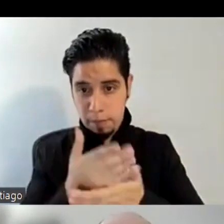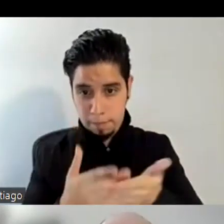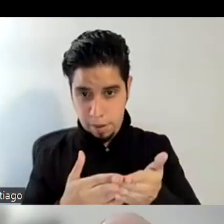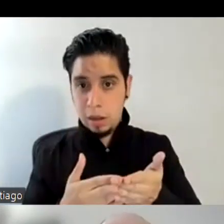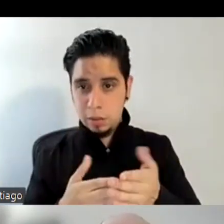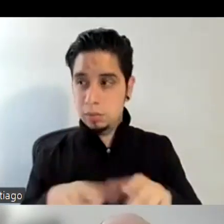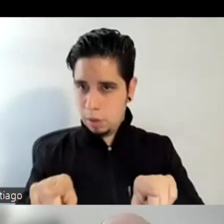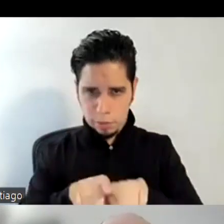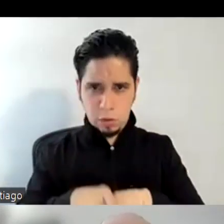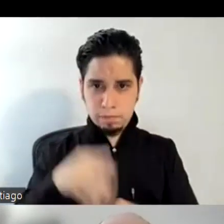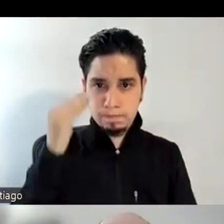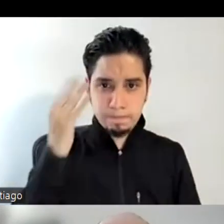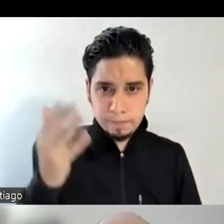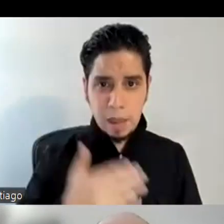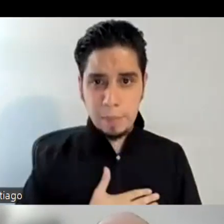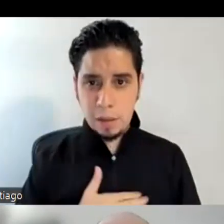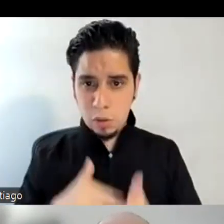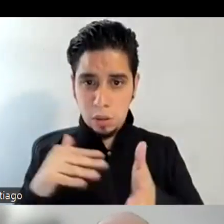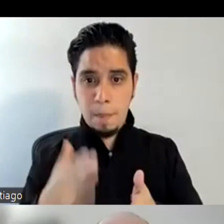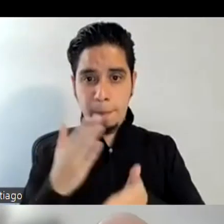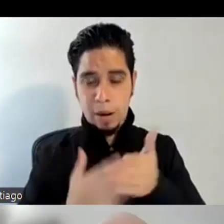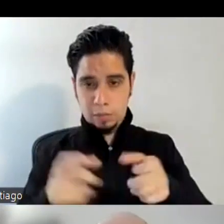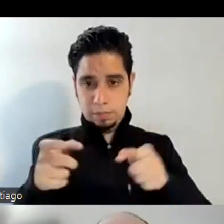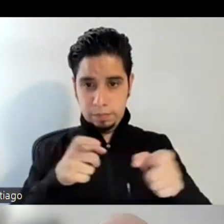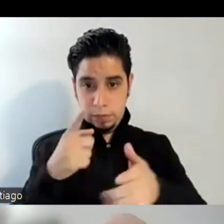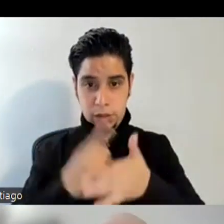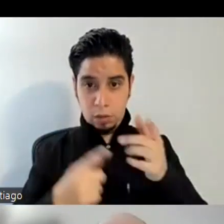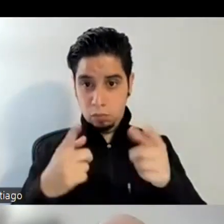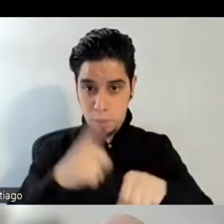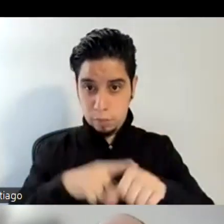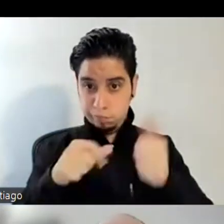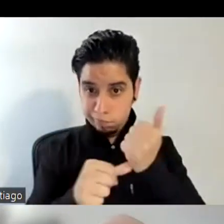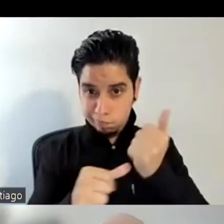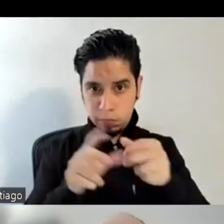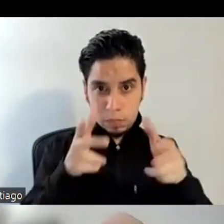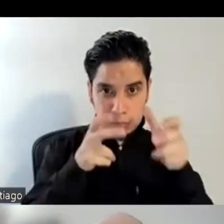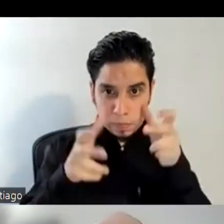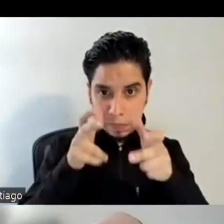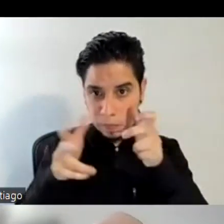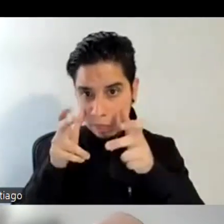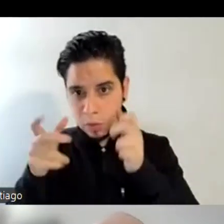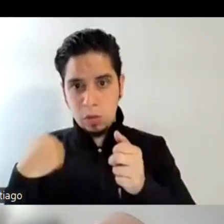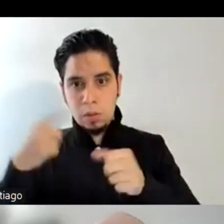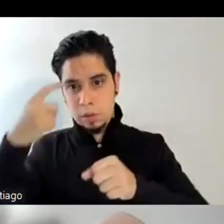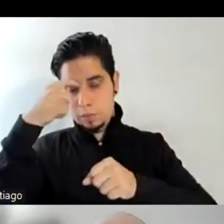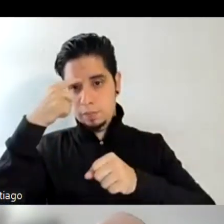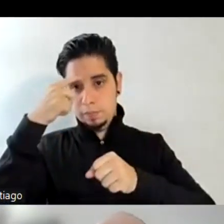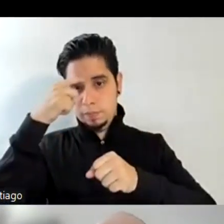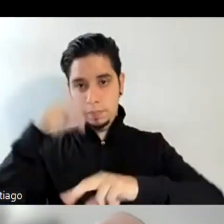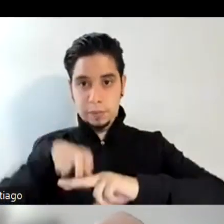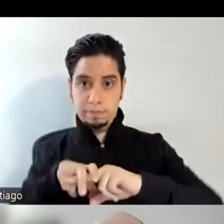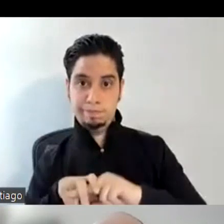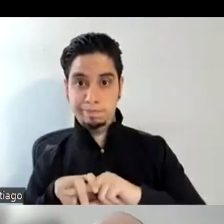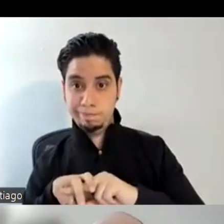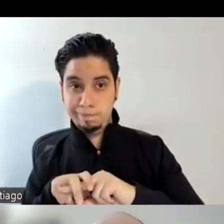a mis estudiantes, parte del entrenamiento de un director es asistir. Claro. Y uno se cree que uno está ahí sentado en ese salón de ensayo horas y te